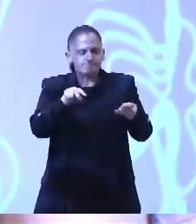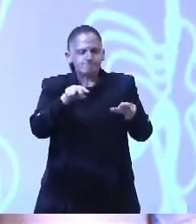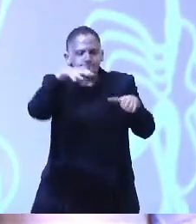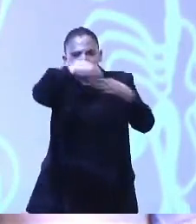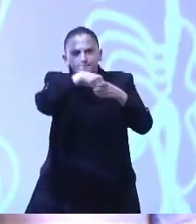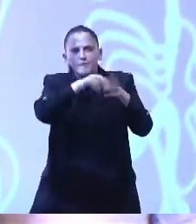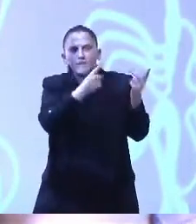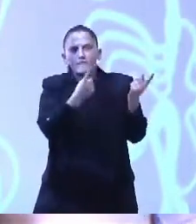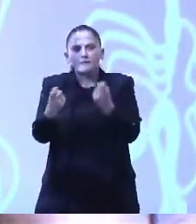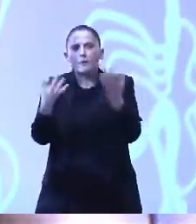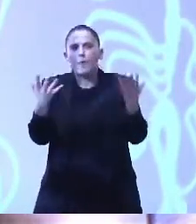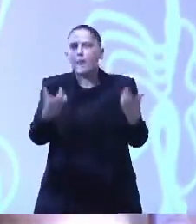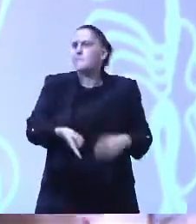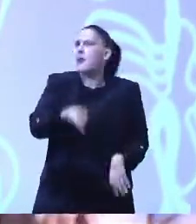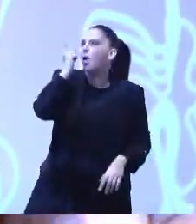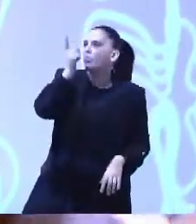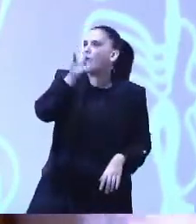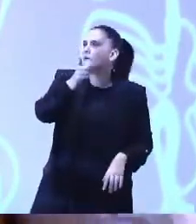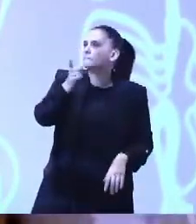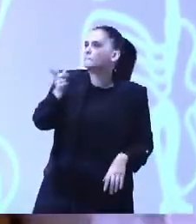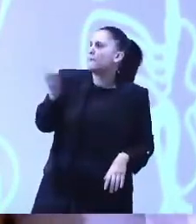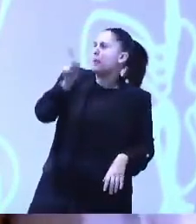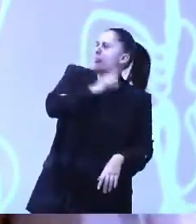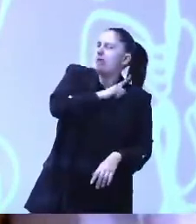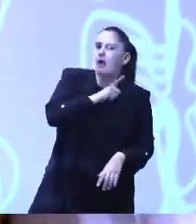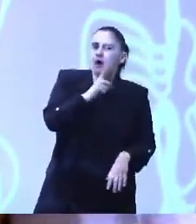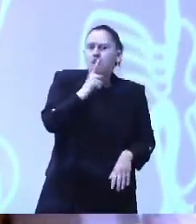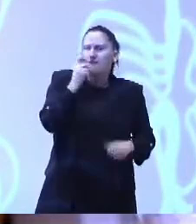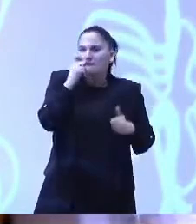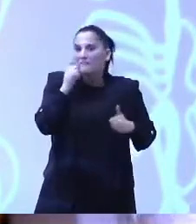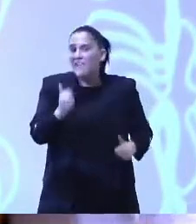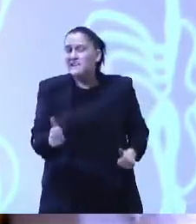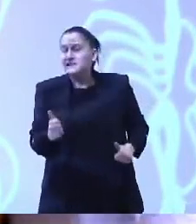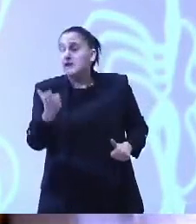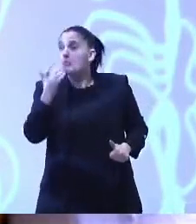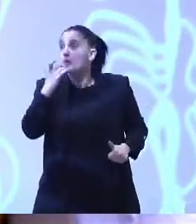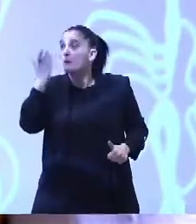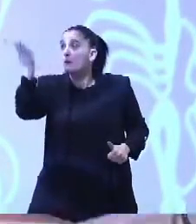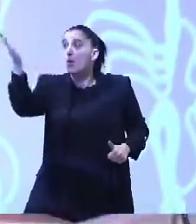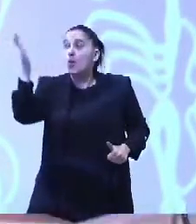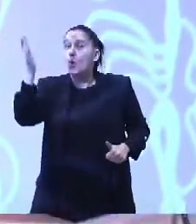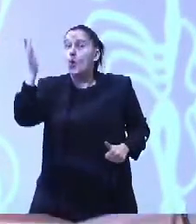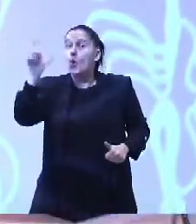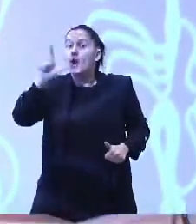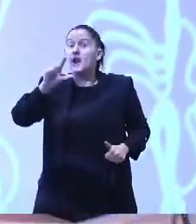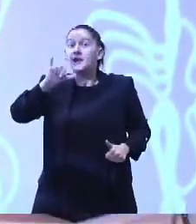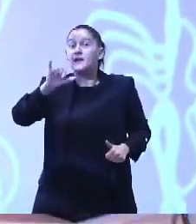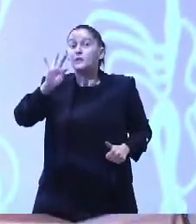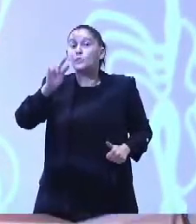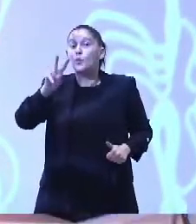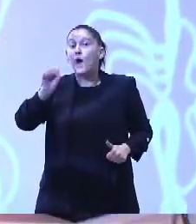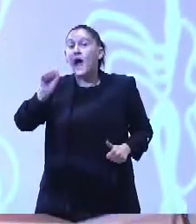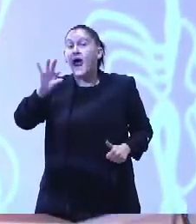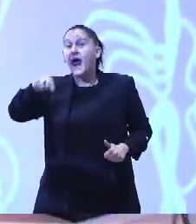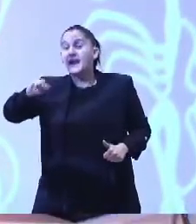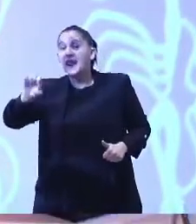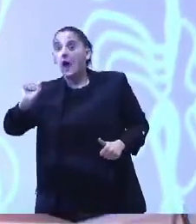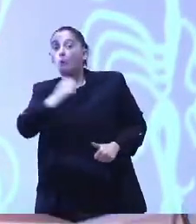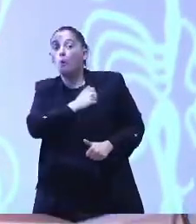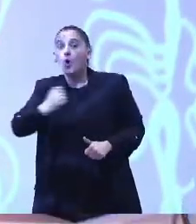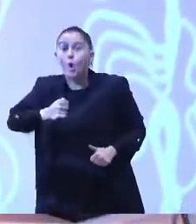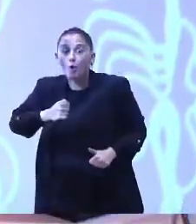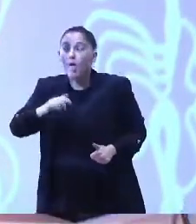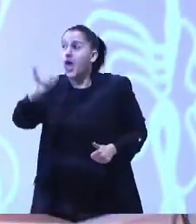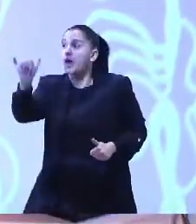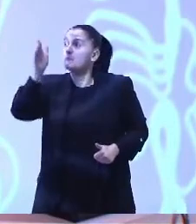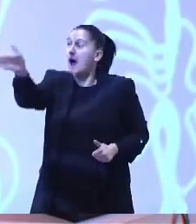no tiene una amenaza tan física como la puedan tener, por ejemplo, los lituanos o los polacos. Cuando uno va a Polonia o va